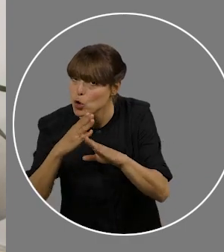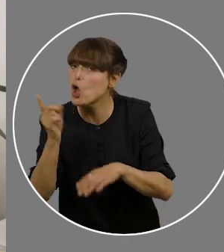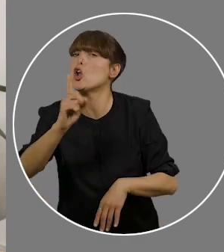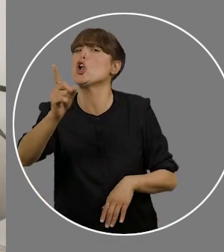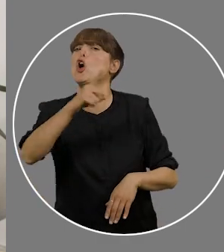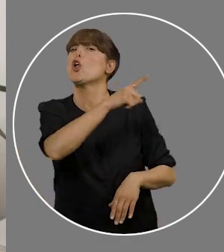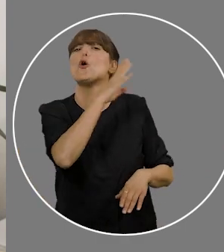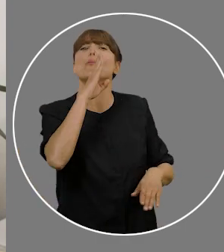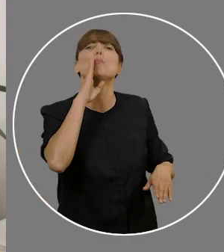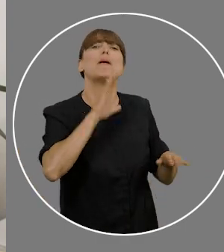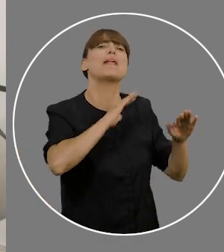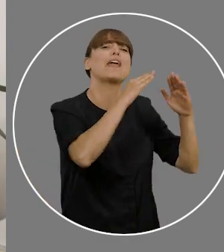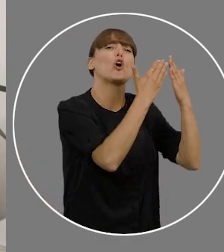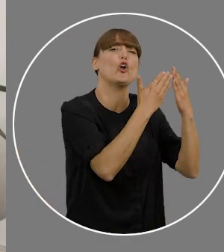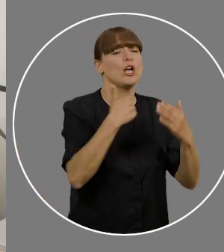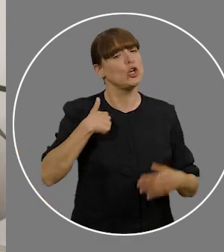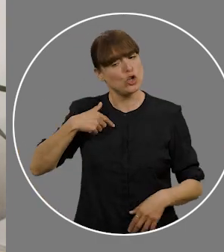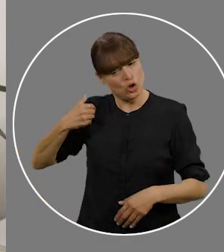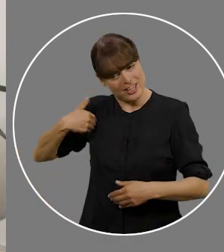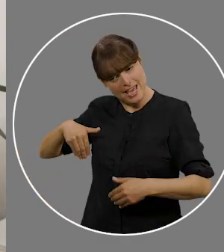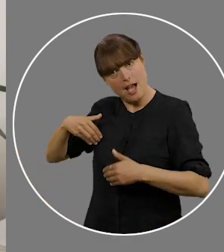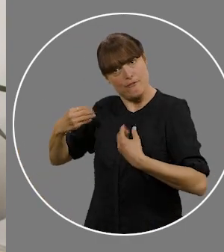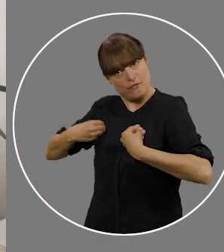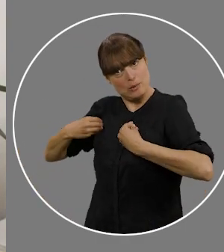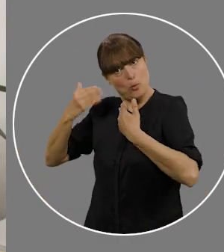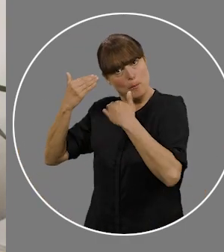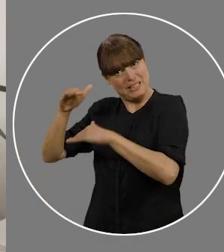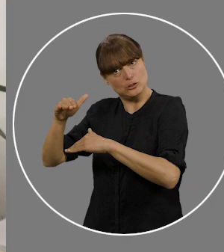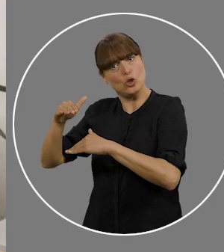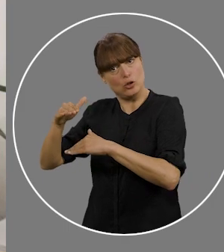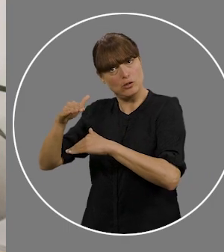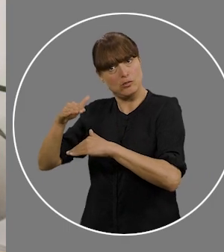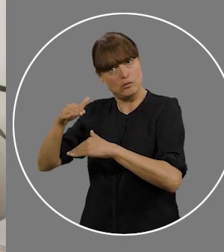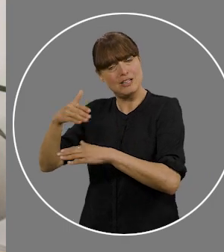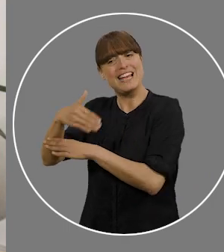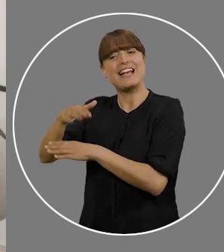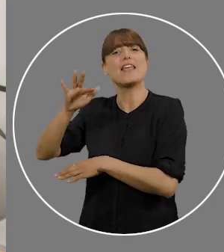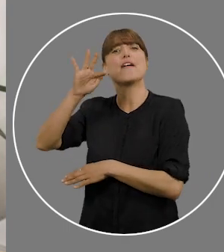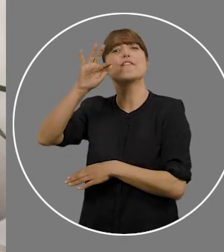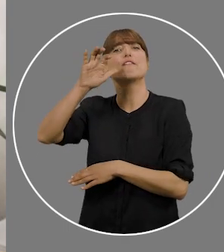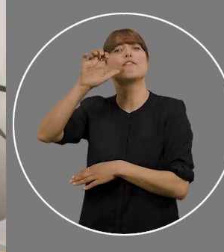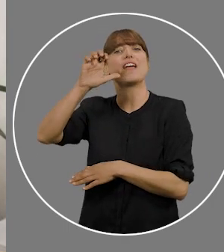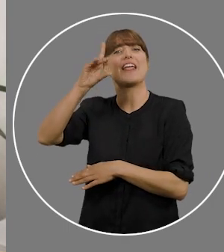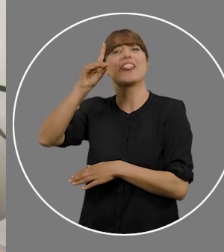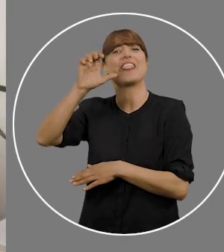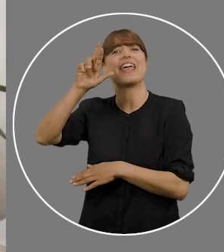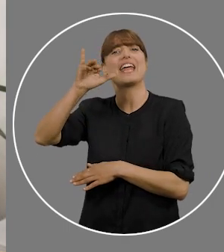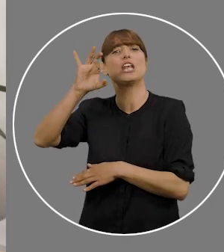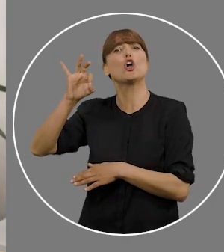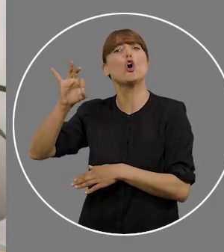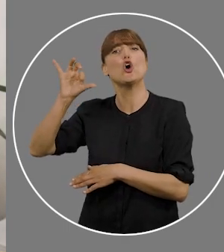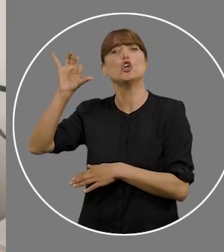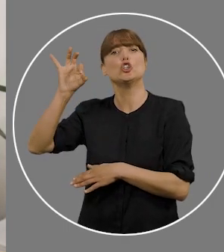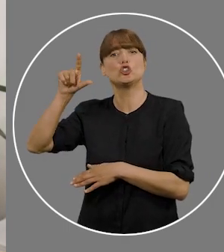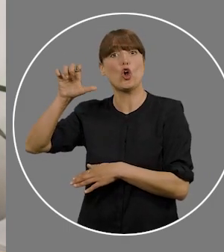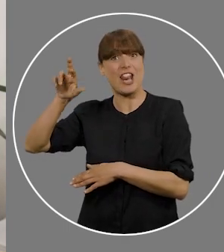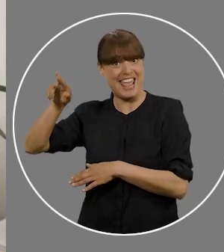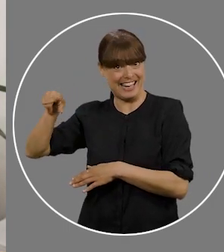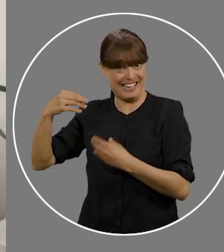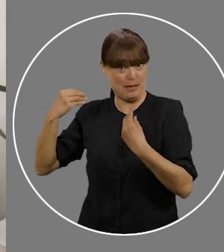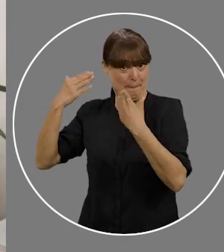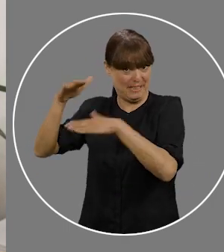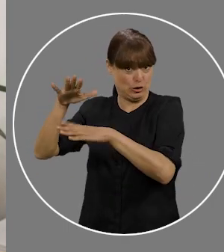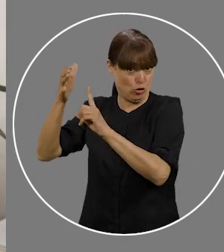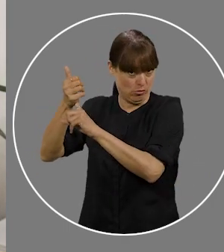a... ¿Madres de los refugios o no? No, ya estábamos. ¿Ya estaban en Federico Soler? Sí. Vale. Ya estábamos en Federico